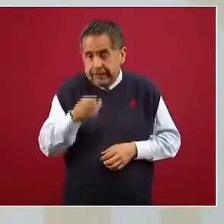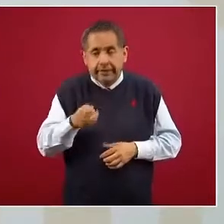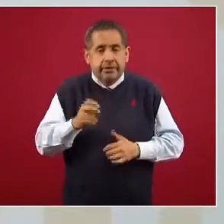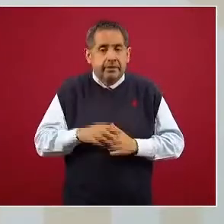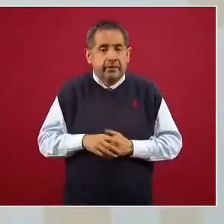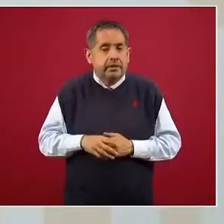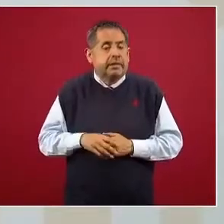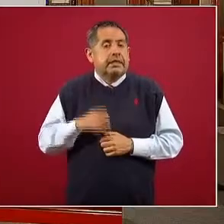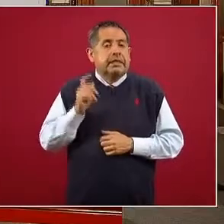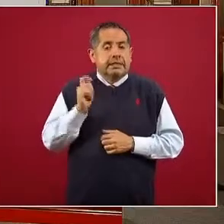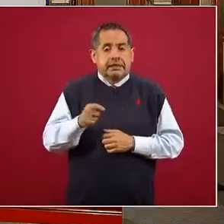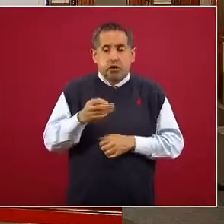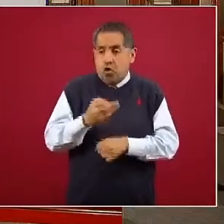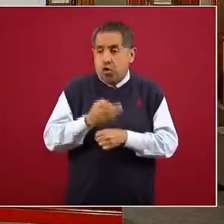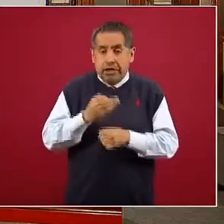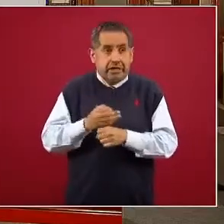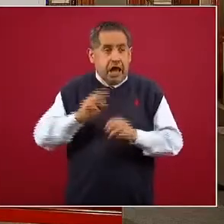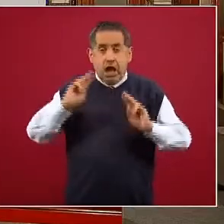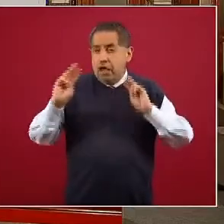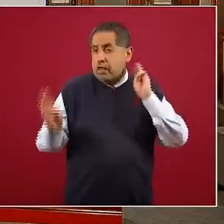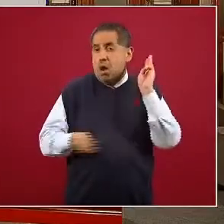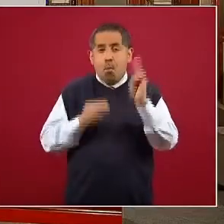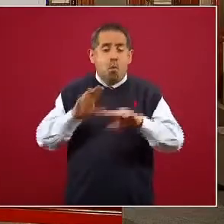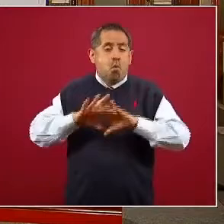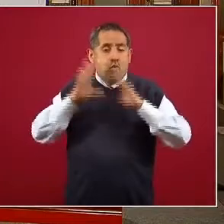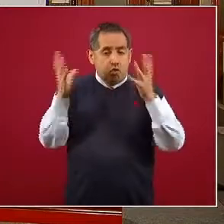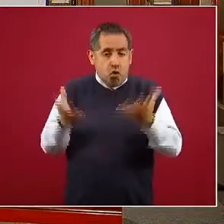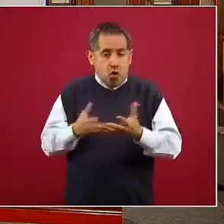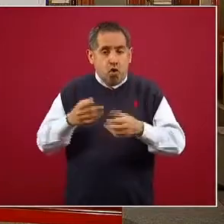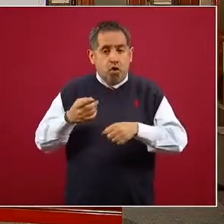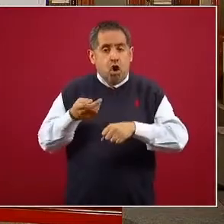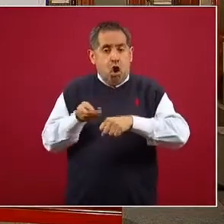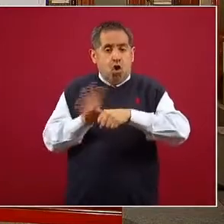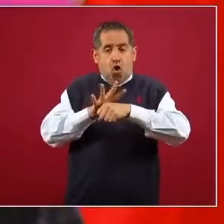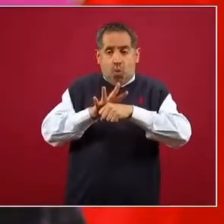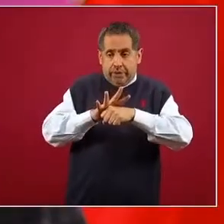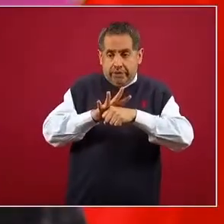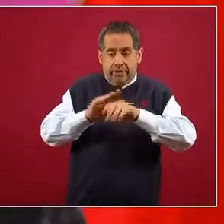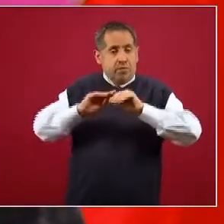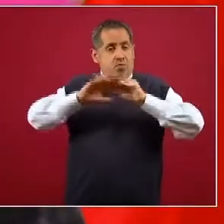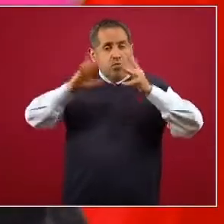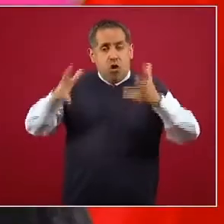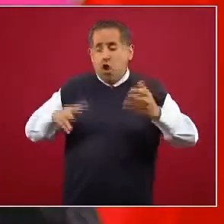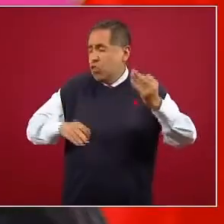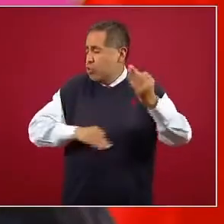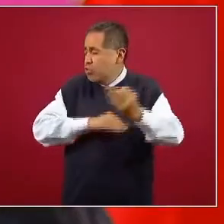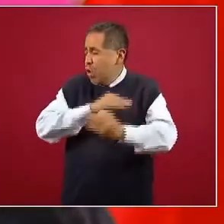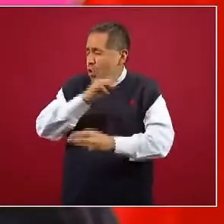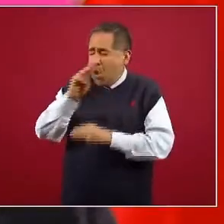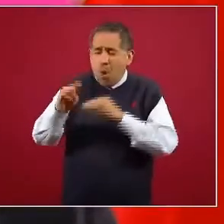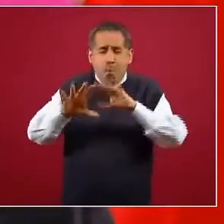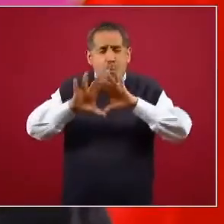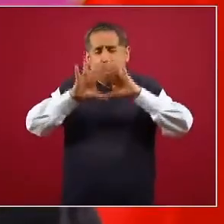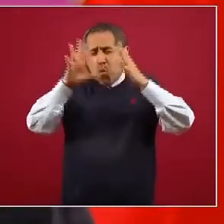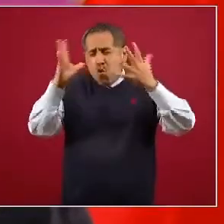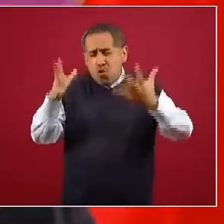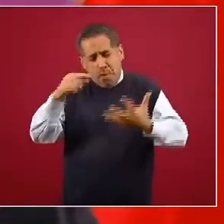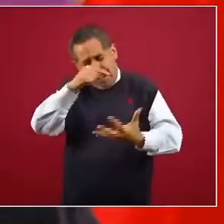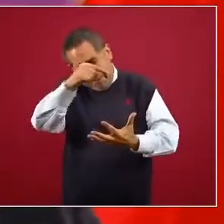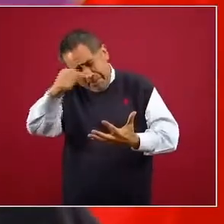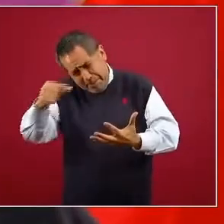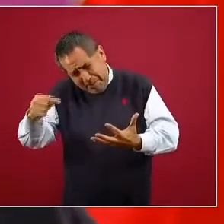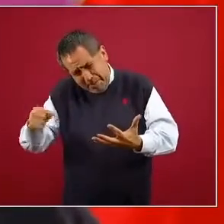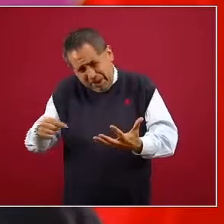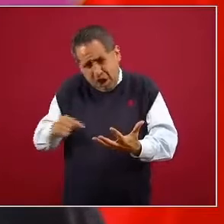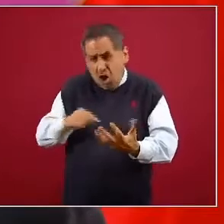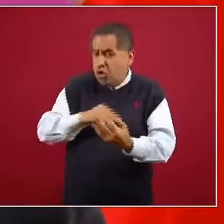este elemento que se vive en todo el mundo. La pandemia de COVID afectó a toda la humanidad, toda la especie humana,